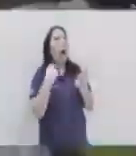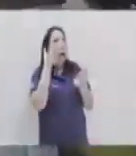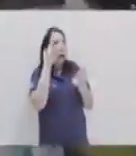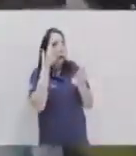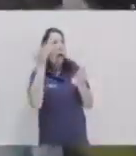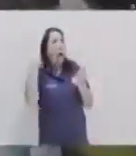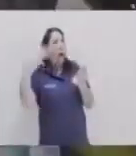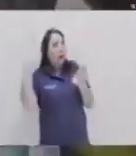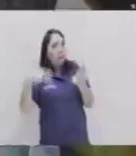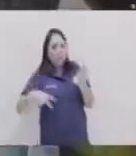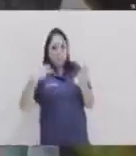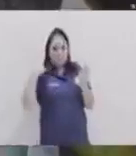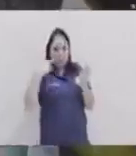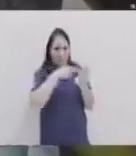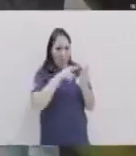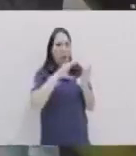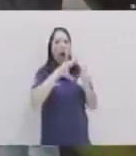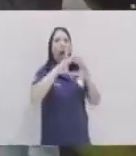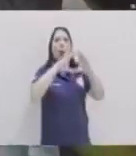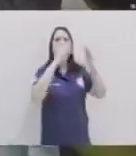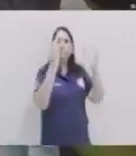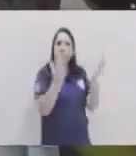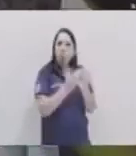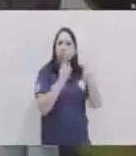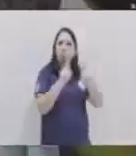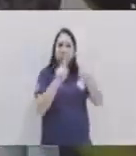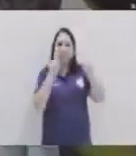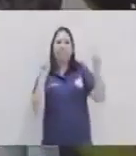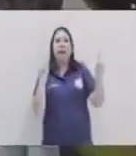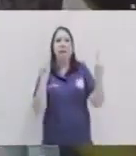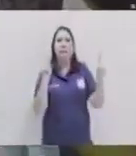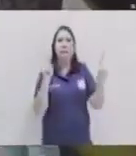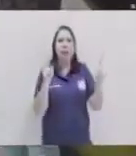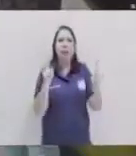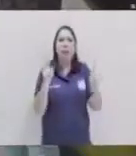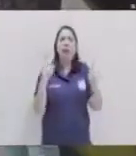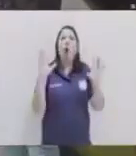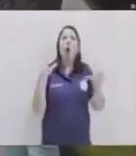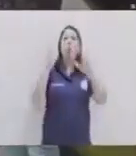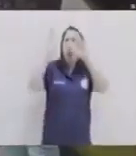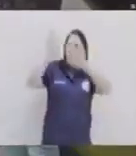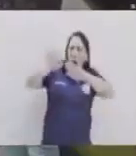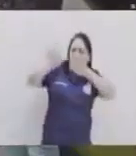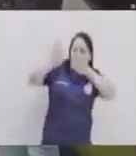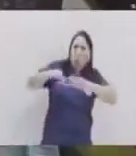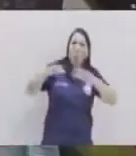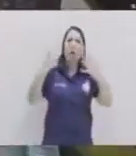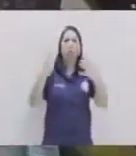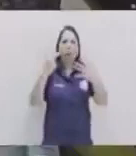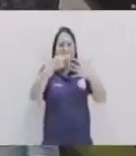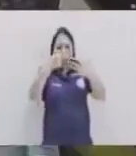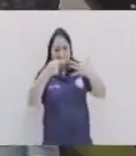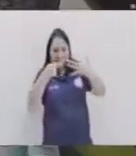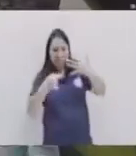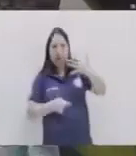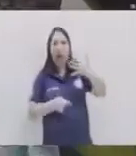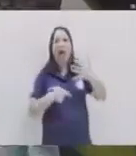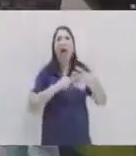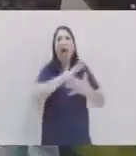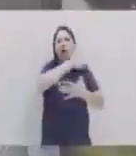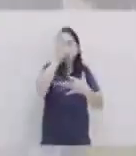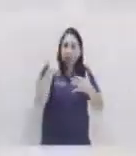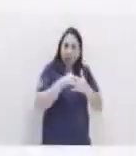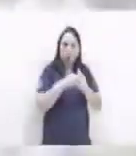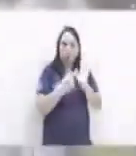el mundo. Y rápidamente podemos ver dos textos para que veas cómo es que ellos manejaban o cómo ellos veían el mundo o